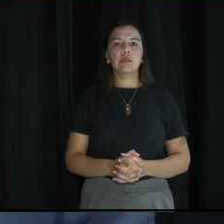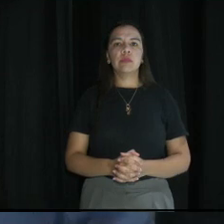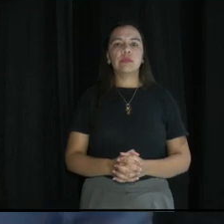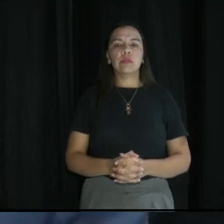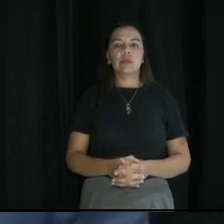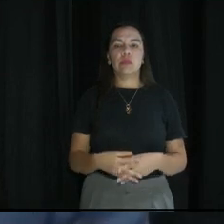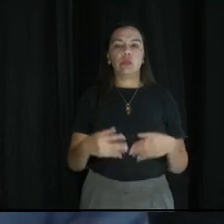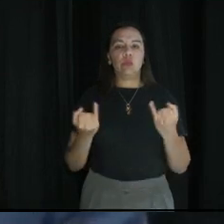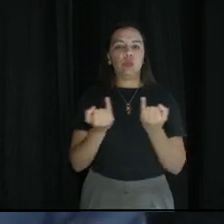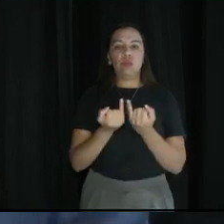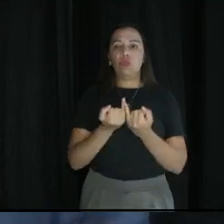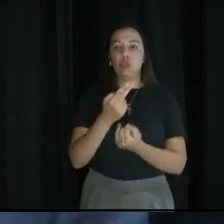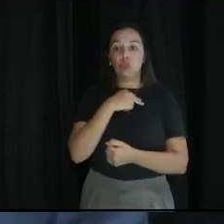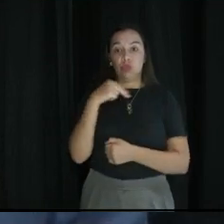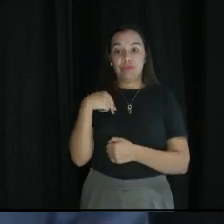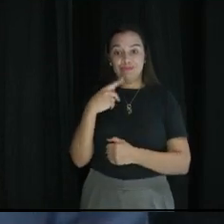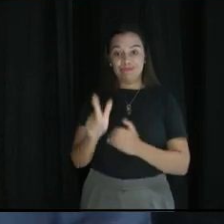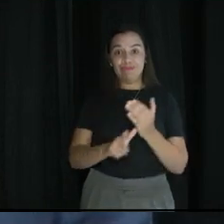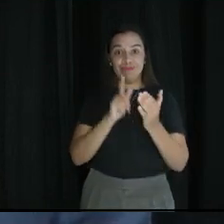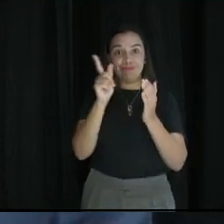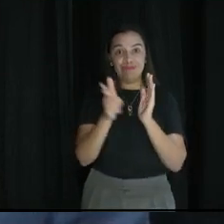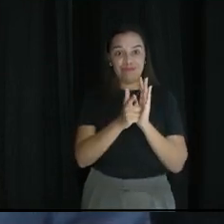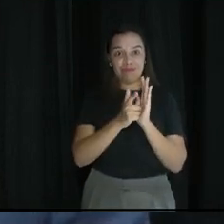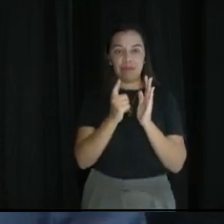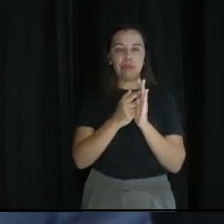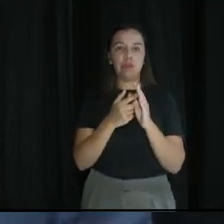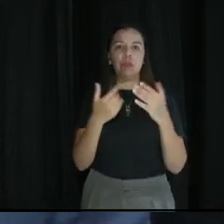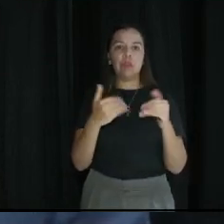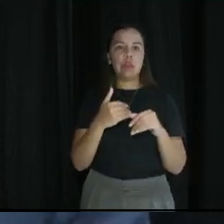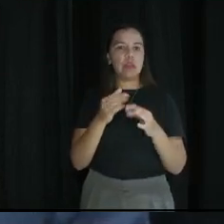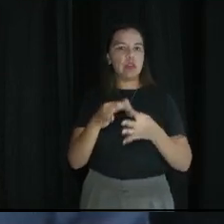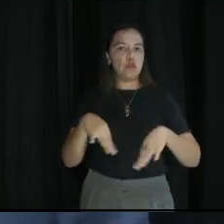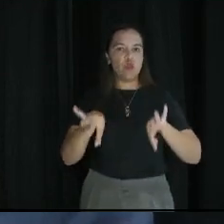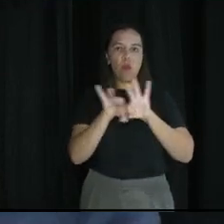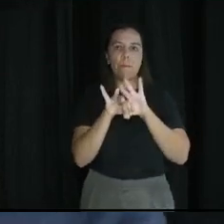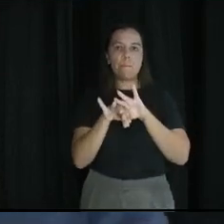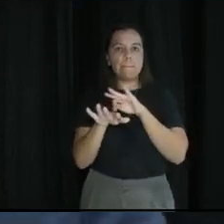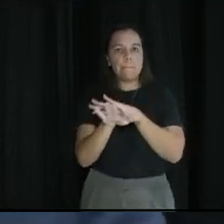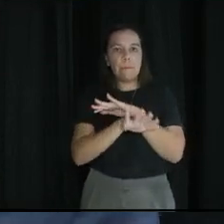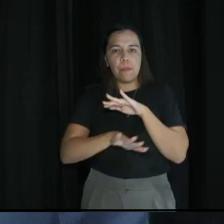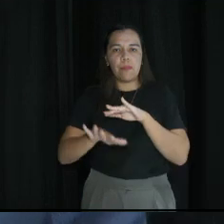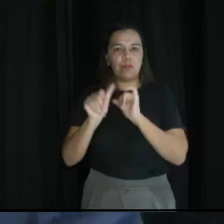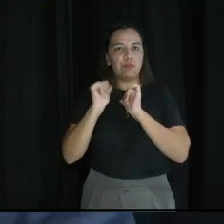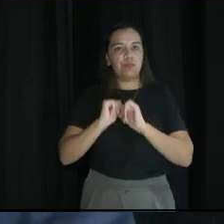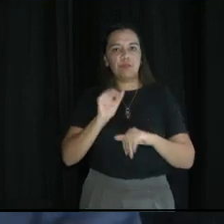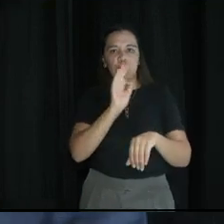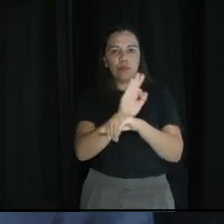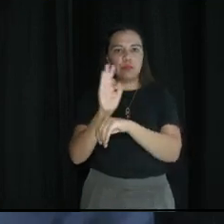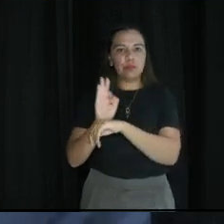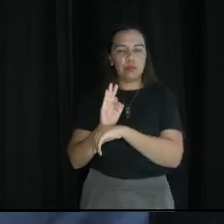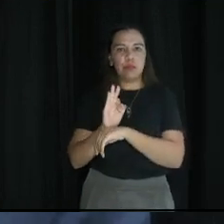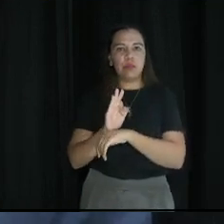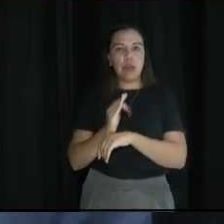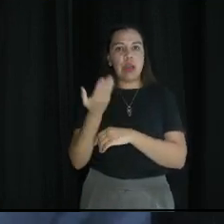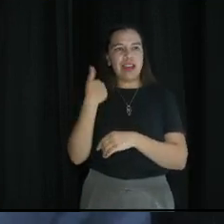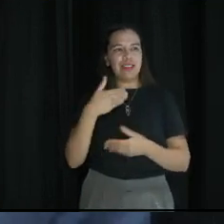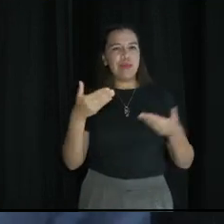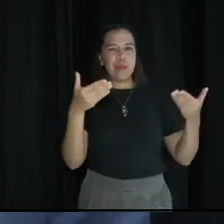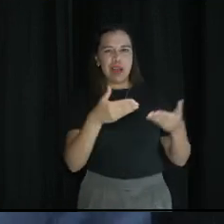Nosotros, esta ley siempre ha sido como un marco de referencia muy interesante. Anteriormente presenté al médico veterinario